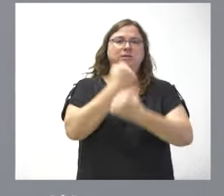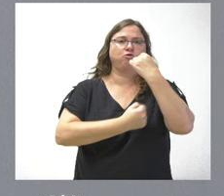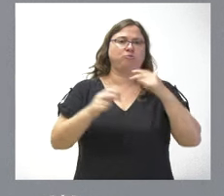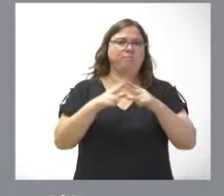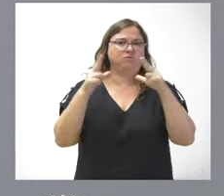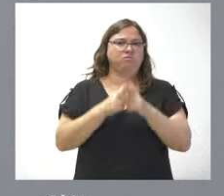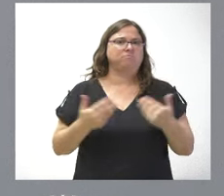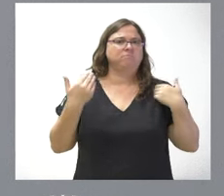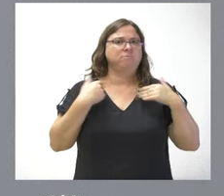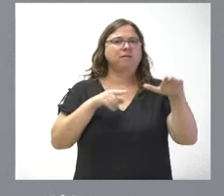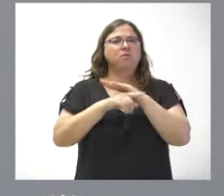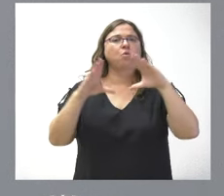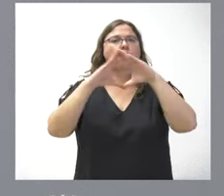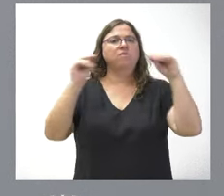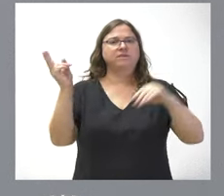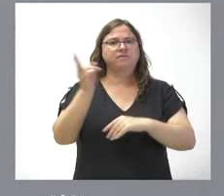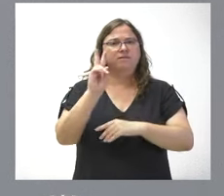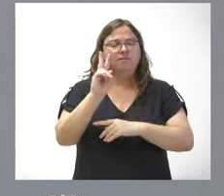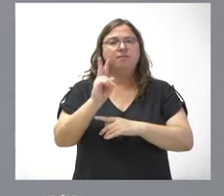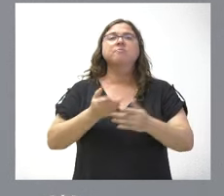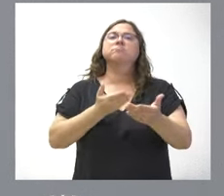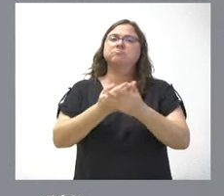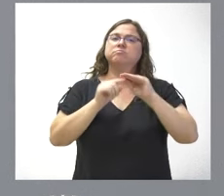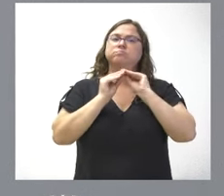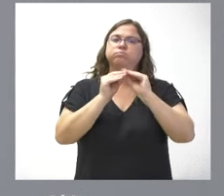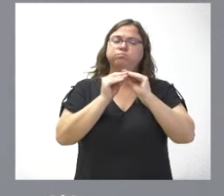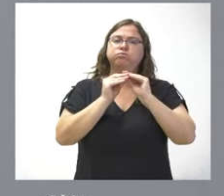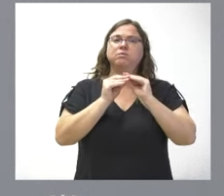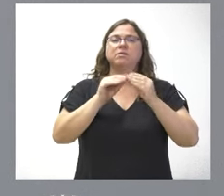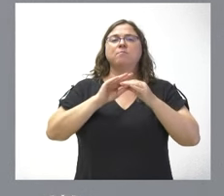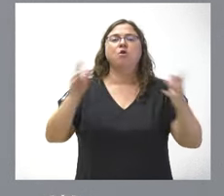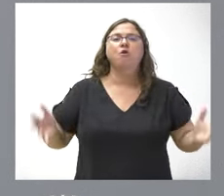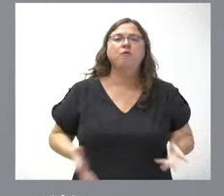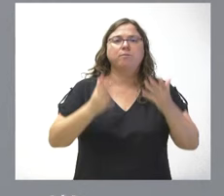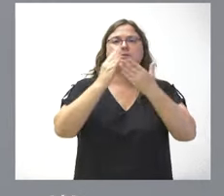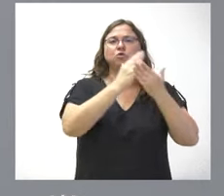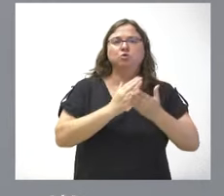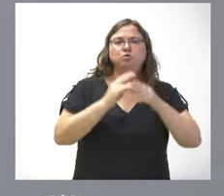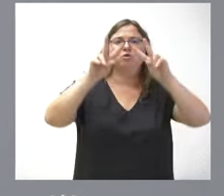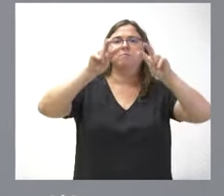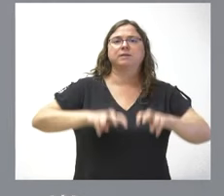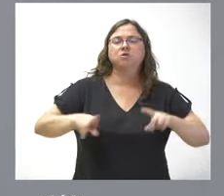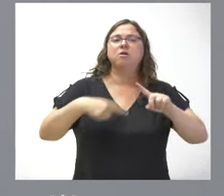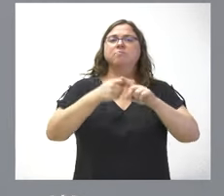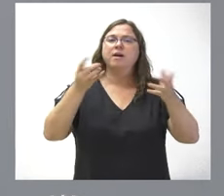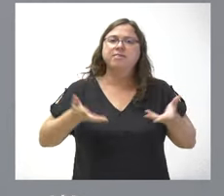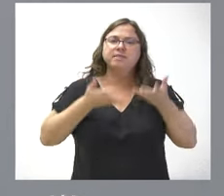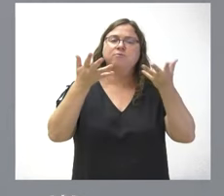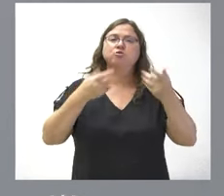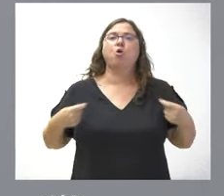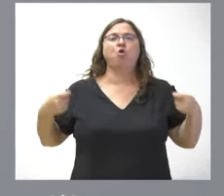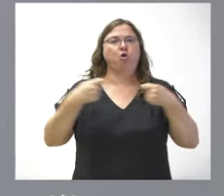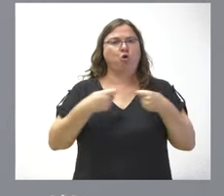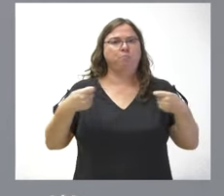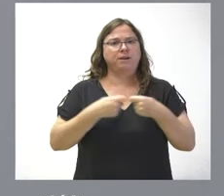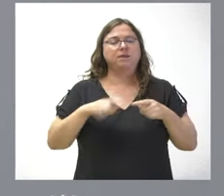gestiona la universidad vallolid va a permitir desarrollar actuaciones relacionadas con el fomento el estudio la investigación la difusión del cooperativismo y